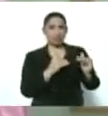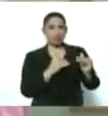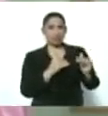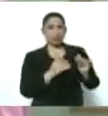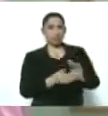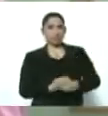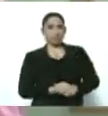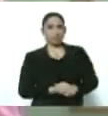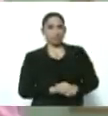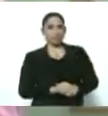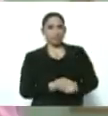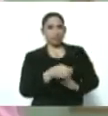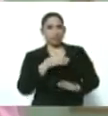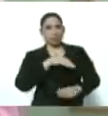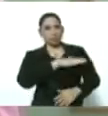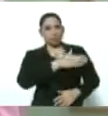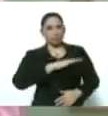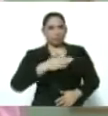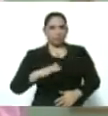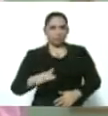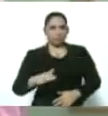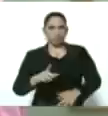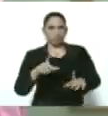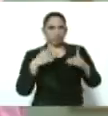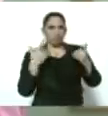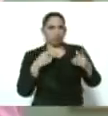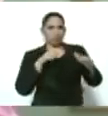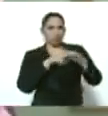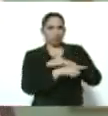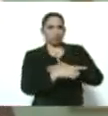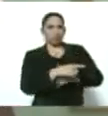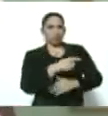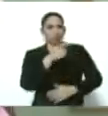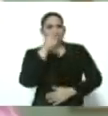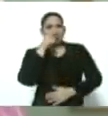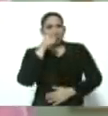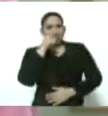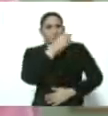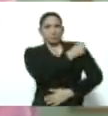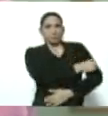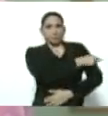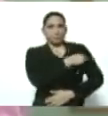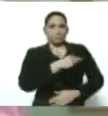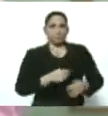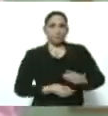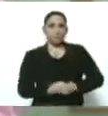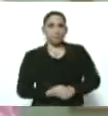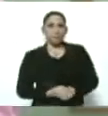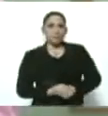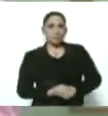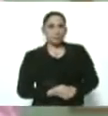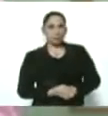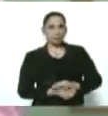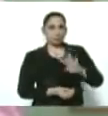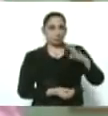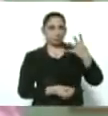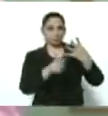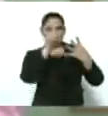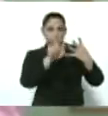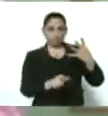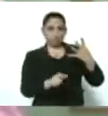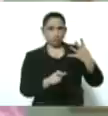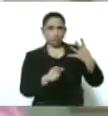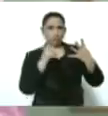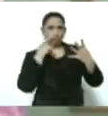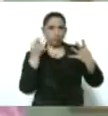PASI de Los Caracas y ya han sido ingresados al Hospital de Centinela de La Guaira. El cuarto caso es